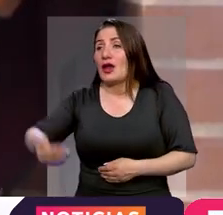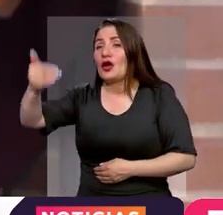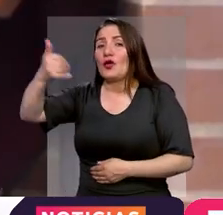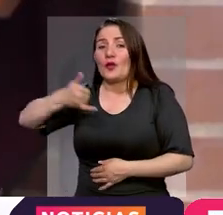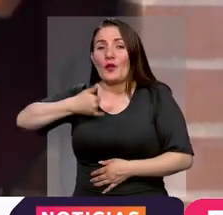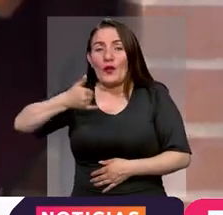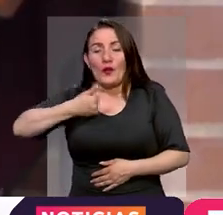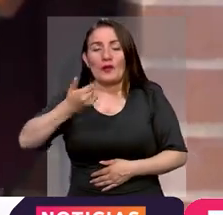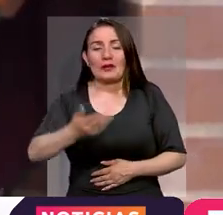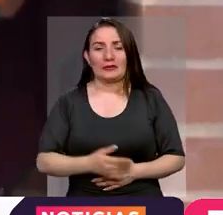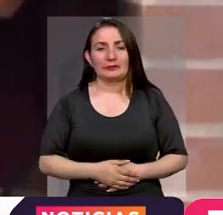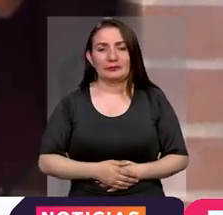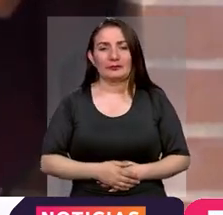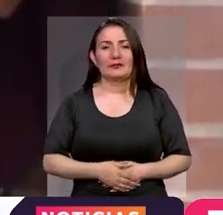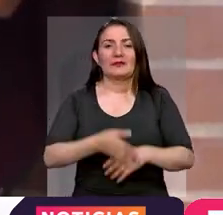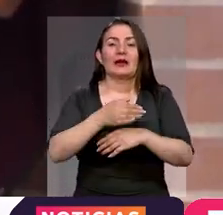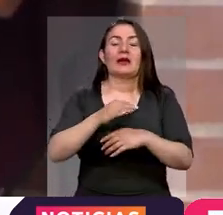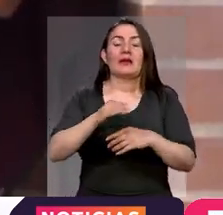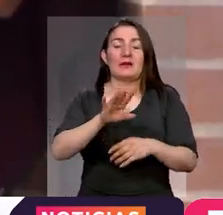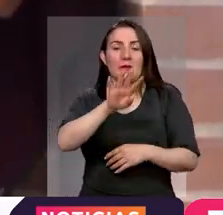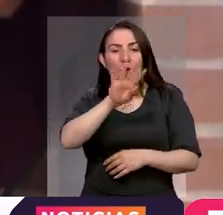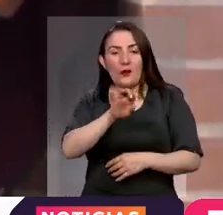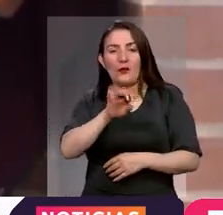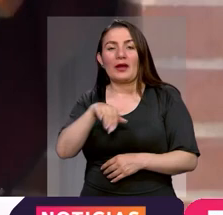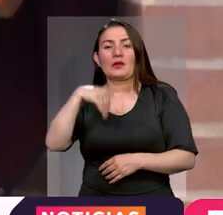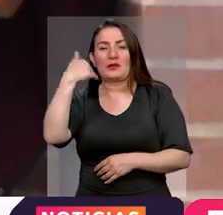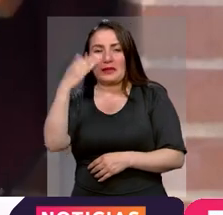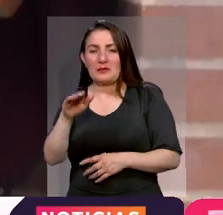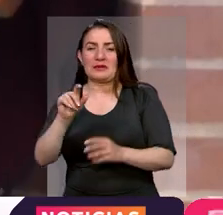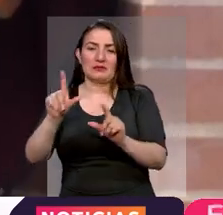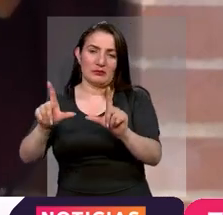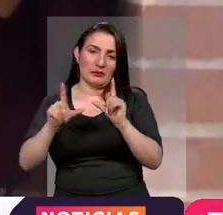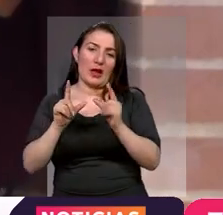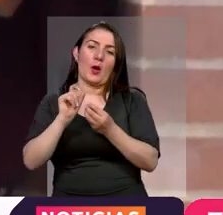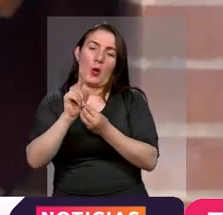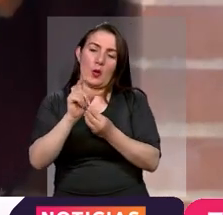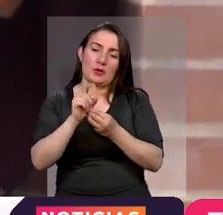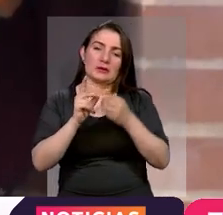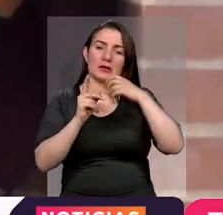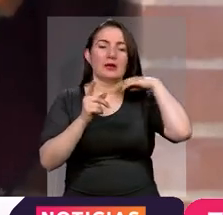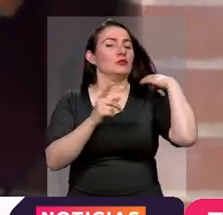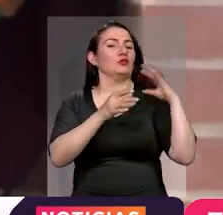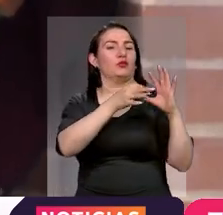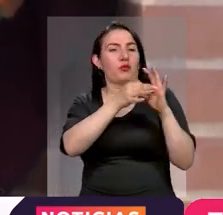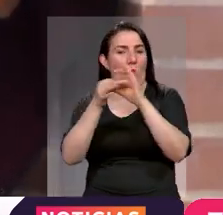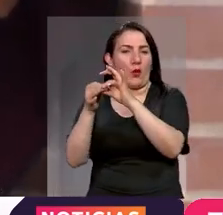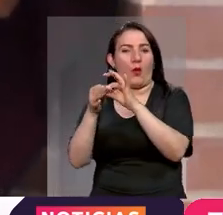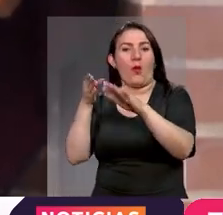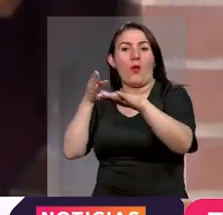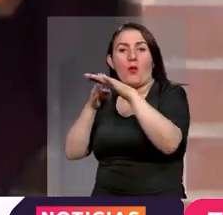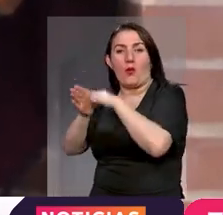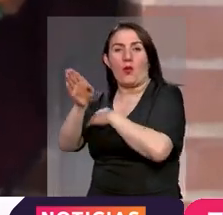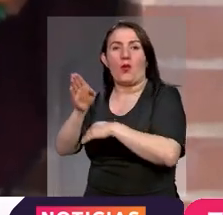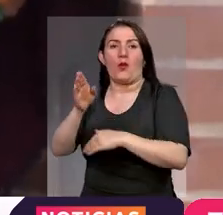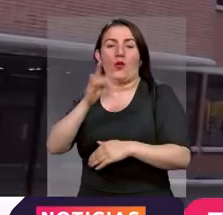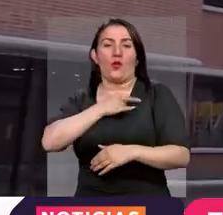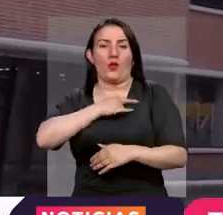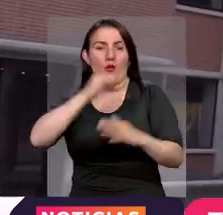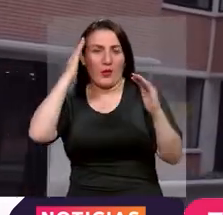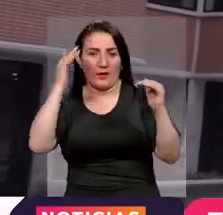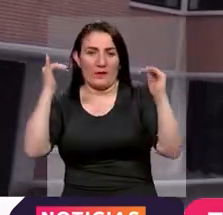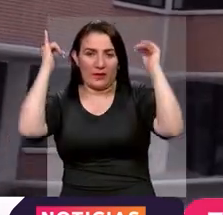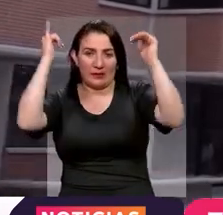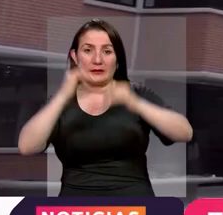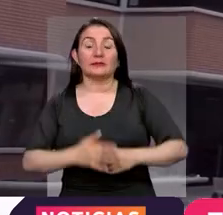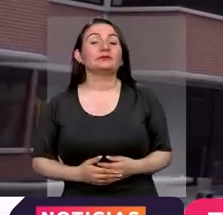jóvenes que terminan su media y después nosotros les podamos ofrecer esa entrada al mundo de la educación